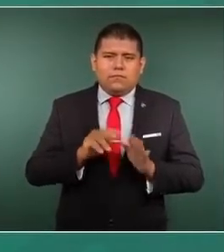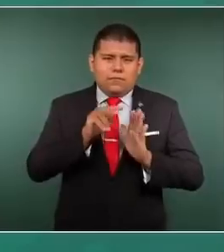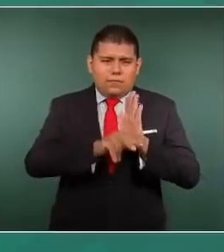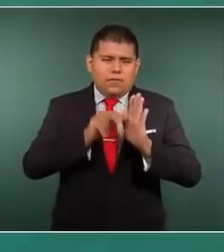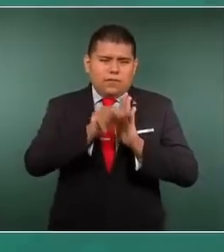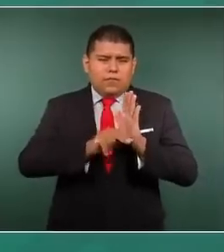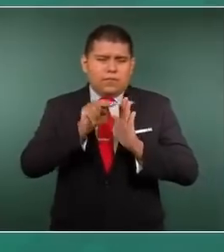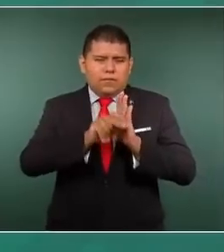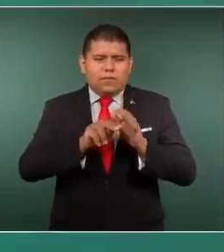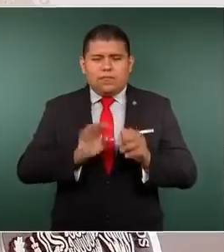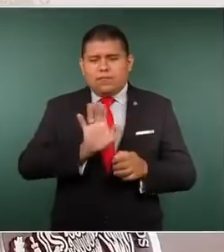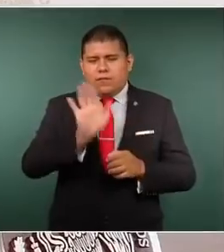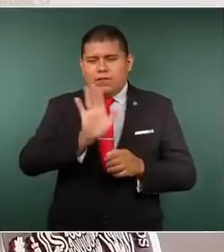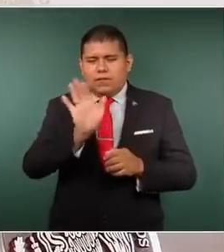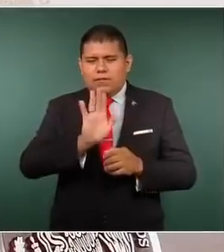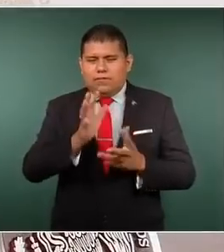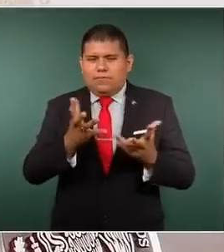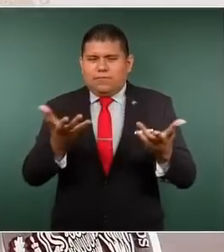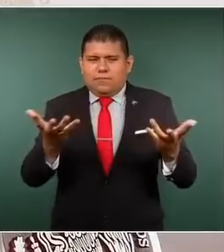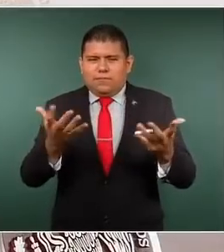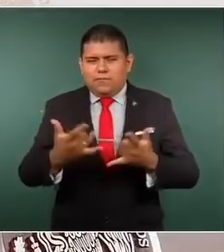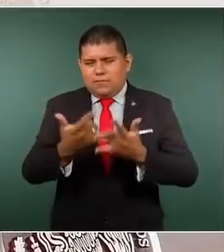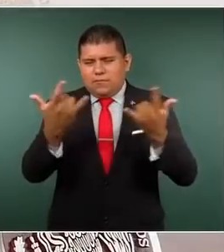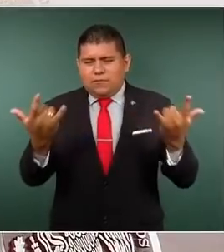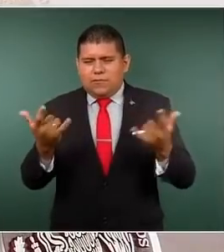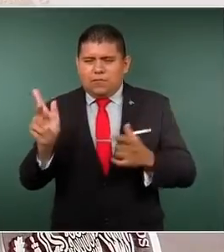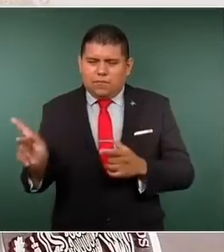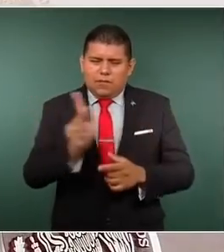esta realidad